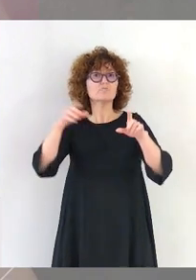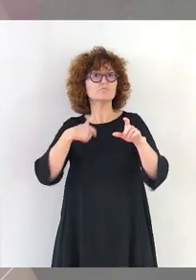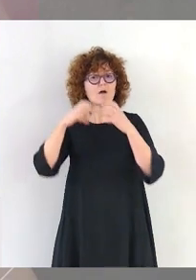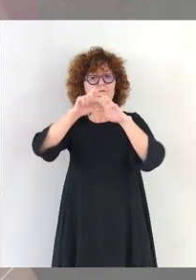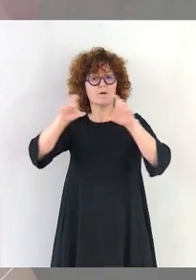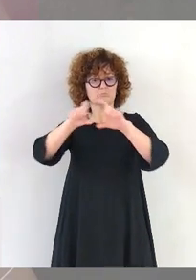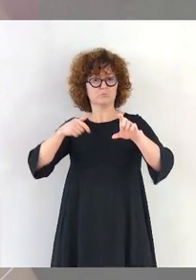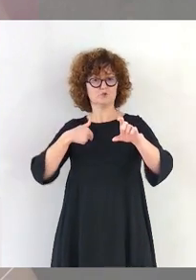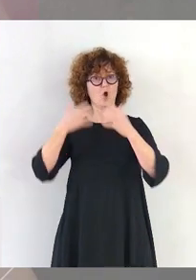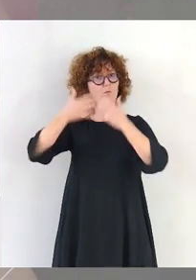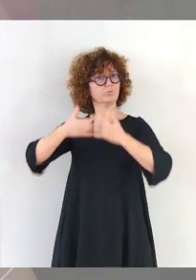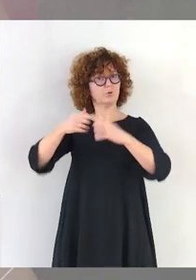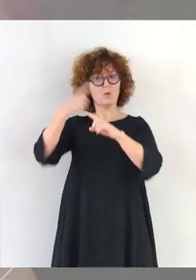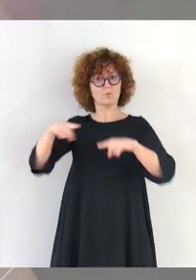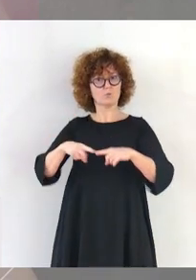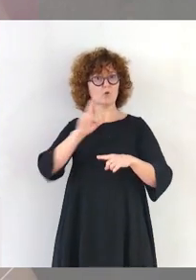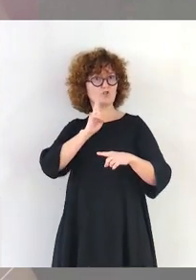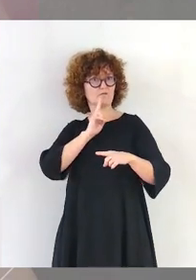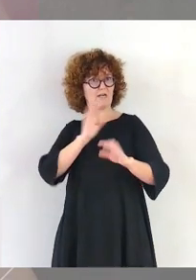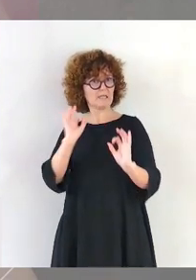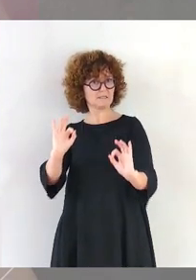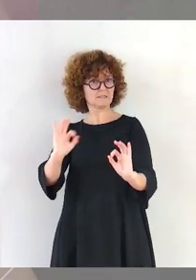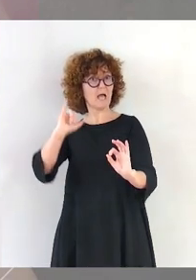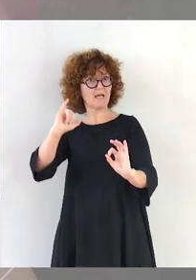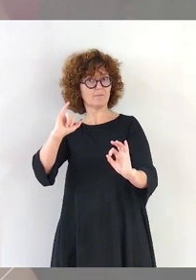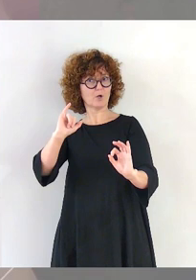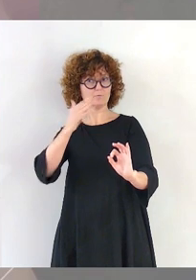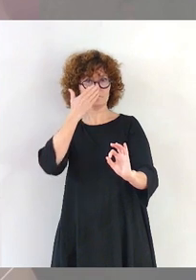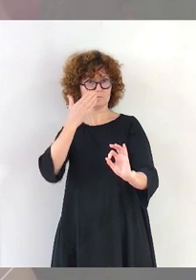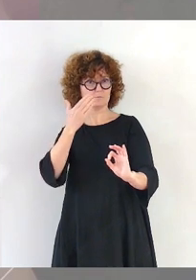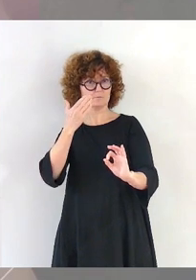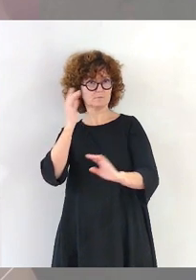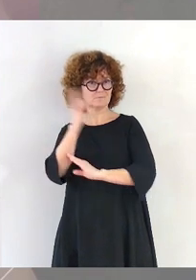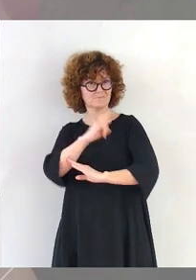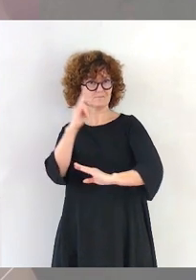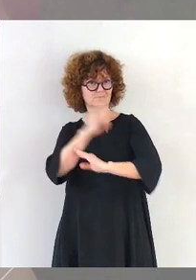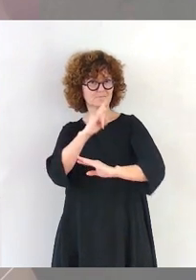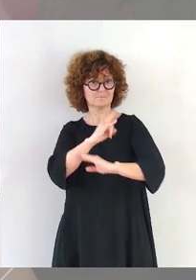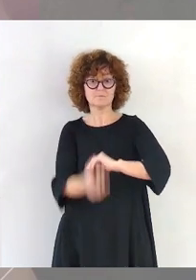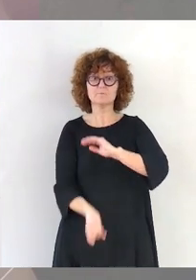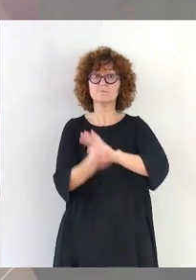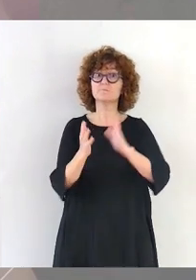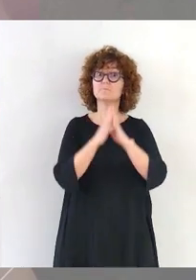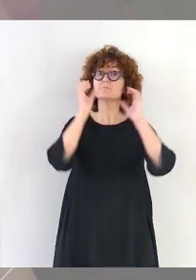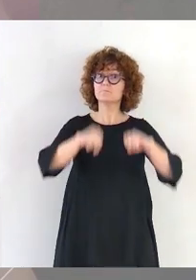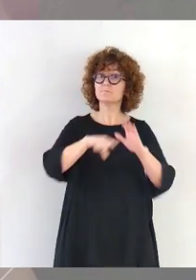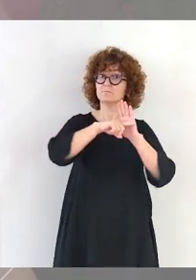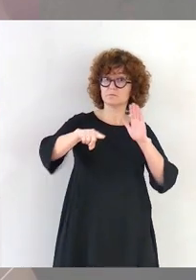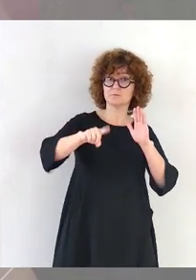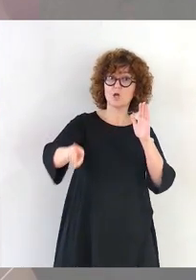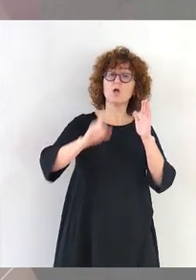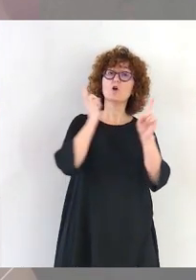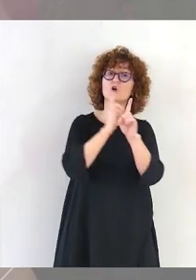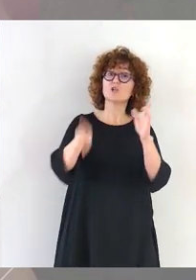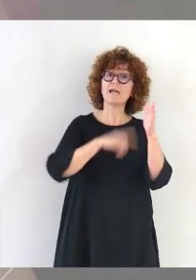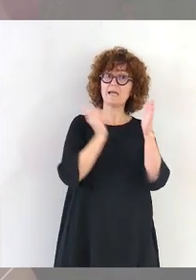así sí sí o no vale se acaba de aprobar una directiva de la Unión Europea contra Green washing